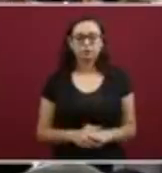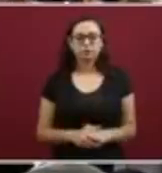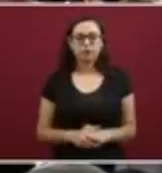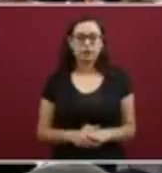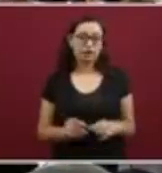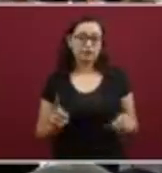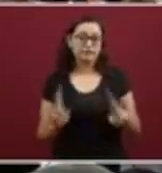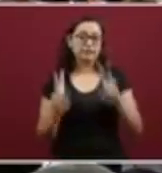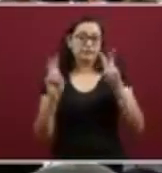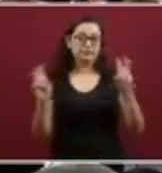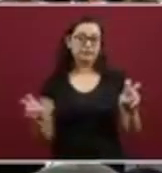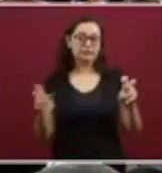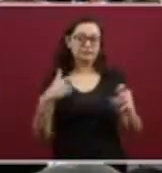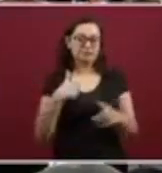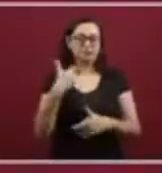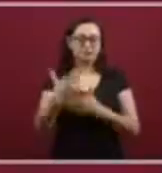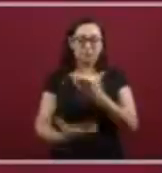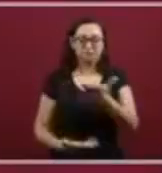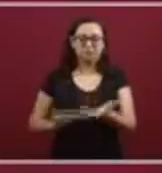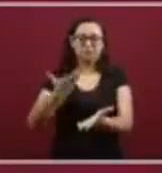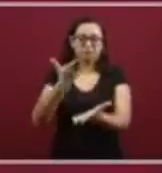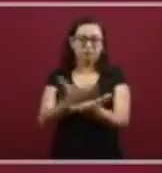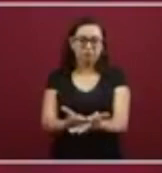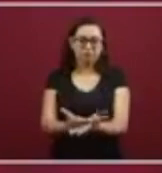comentar como una introducción